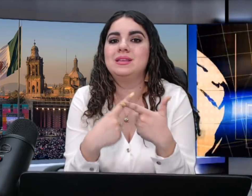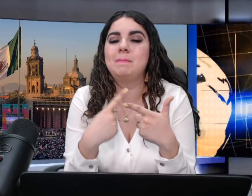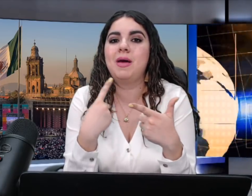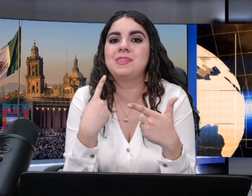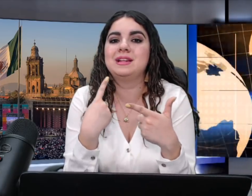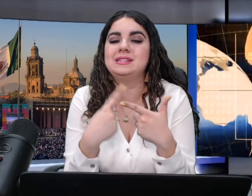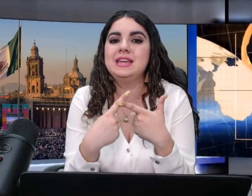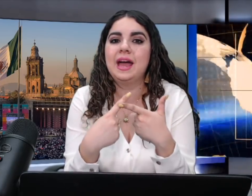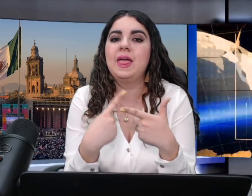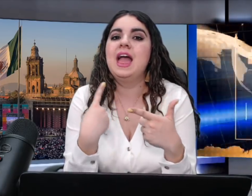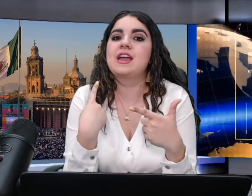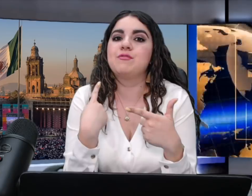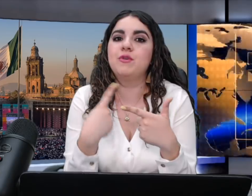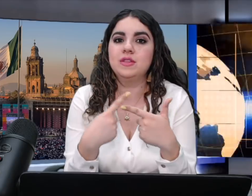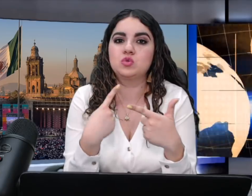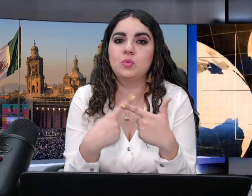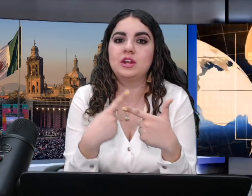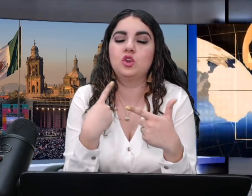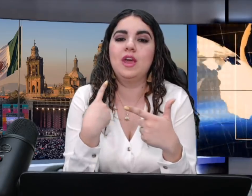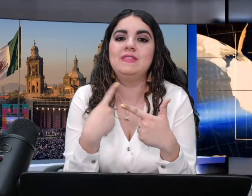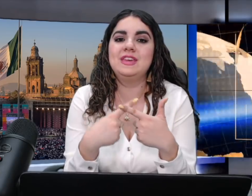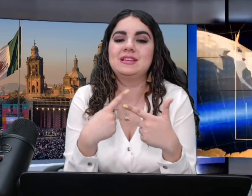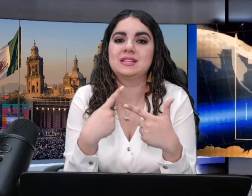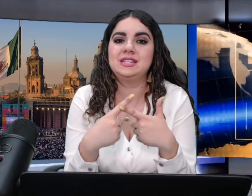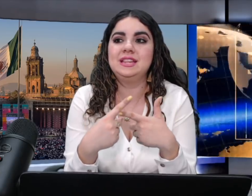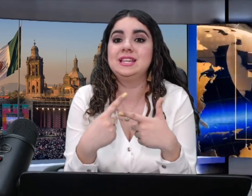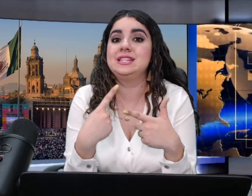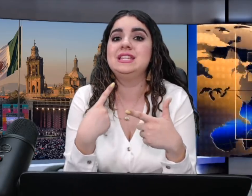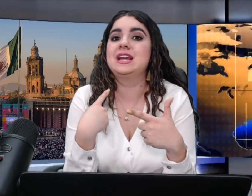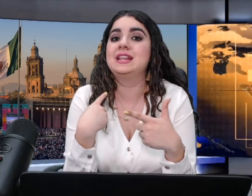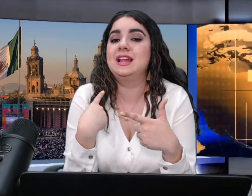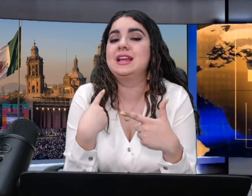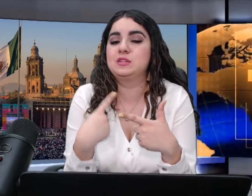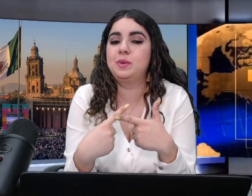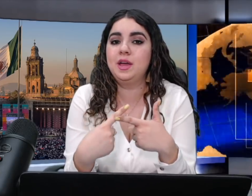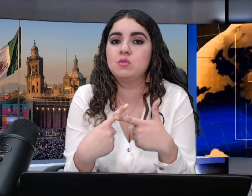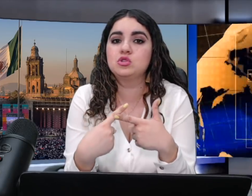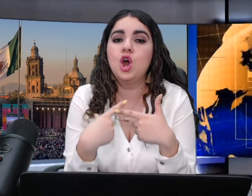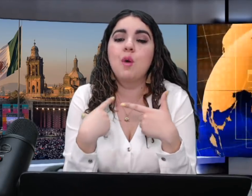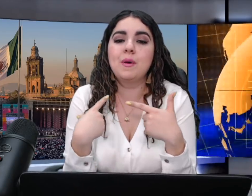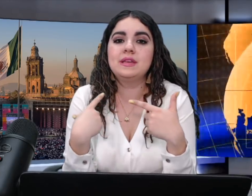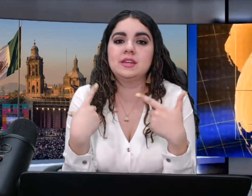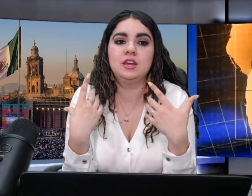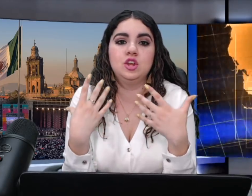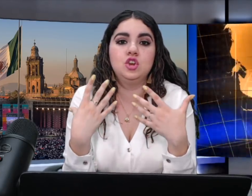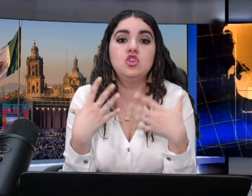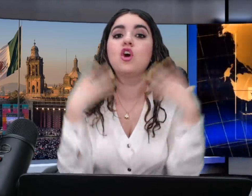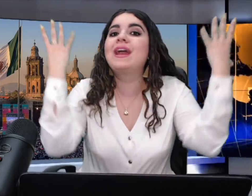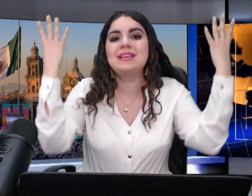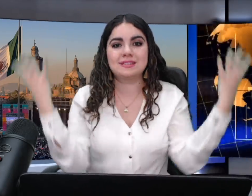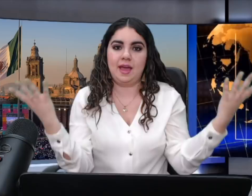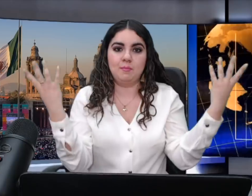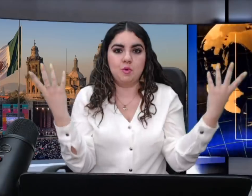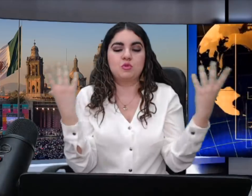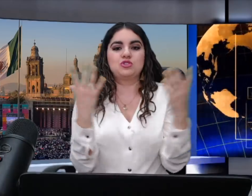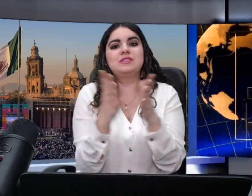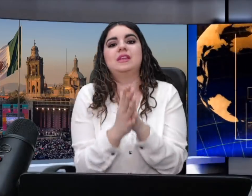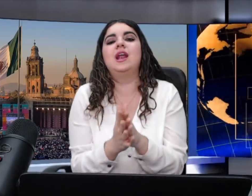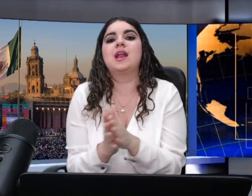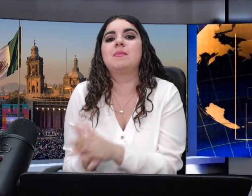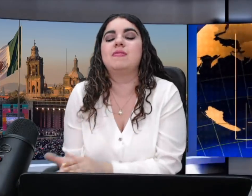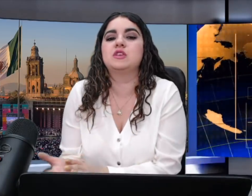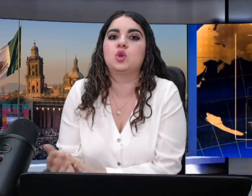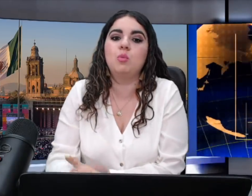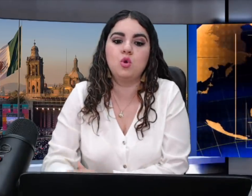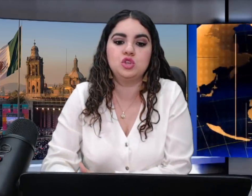nueva cepa del Zika, que fue descubierto en días recientes y del que esperemos pues no crezca en proporciones